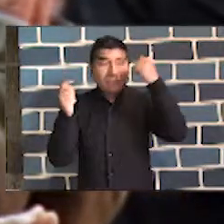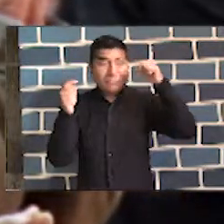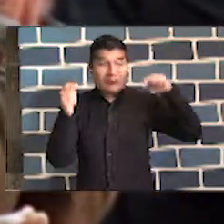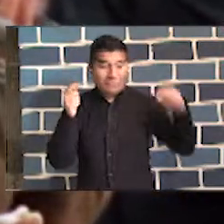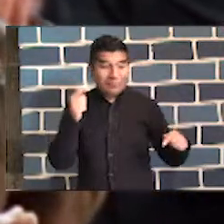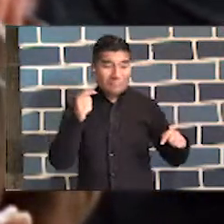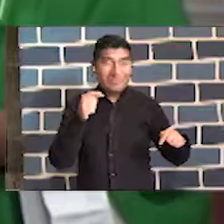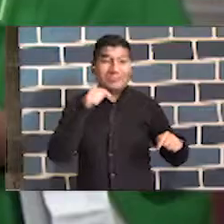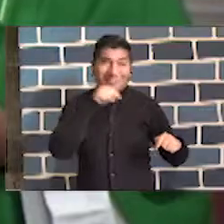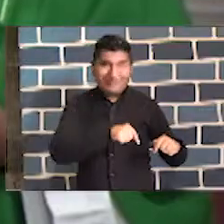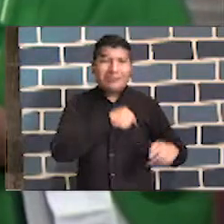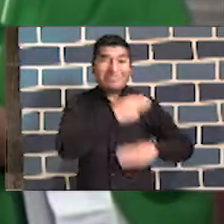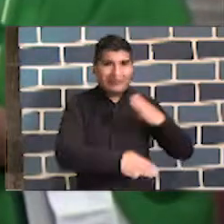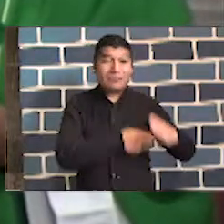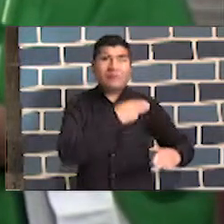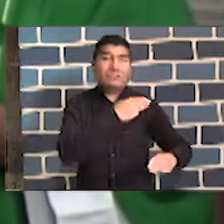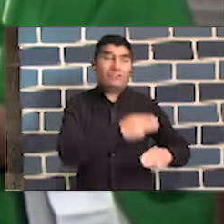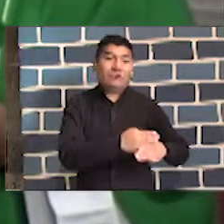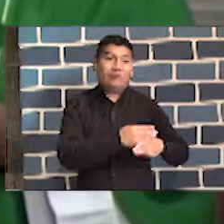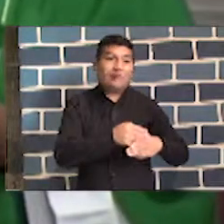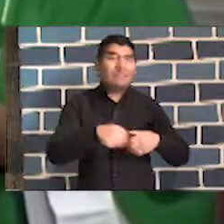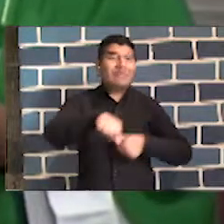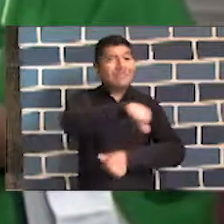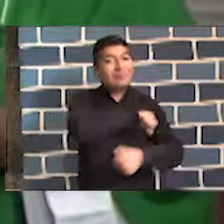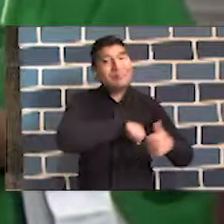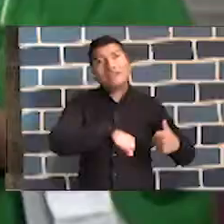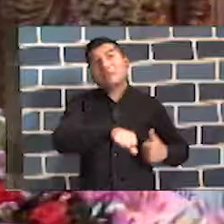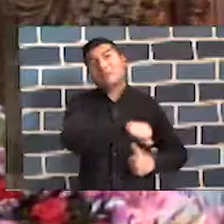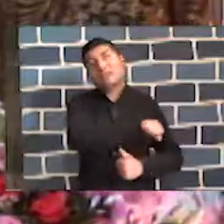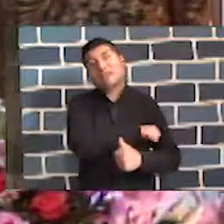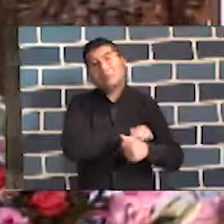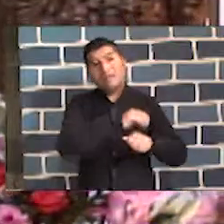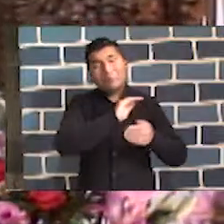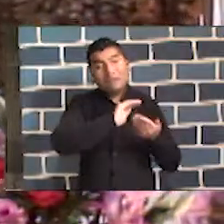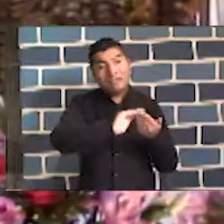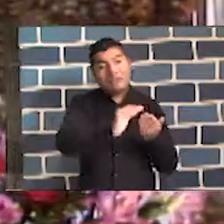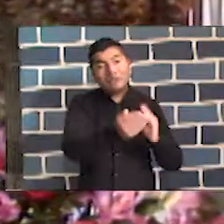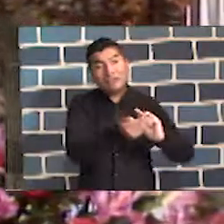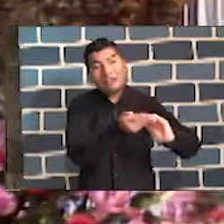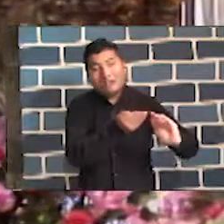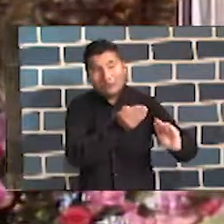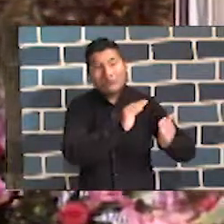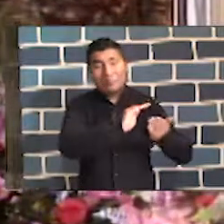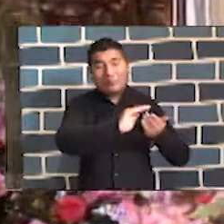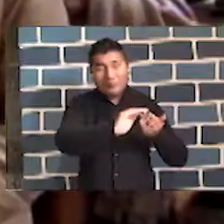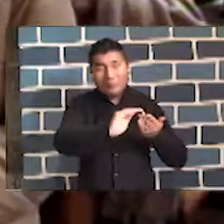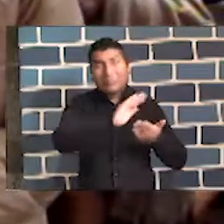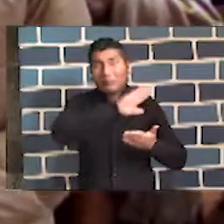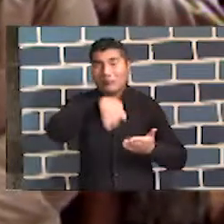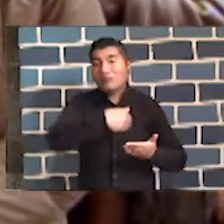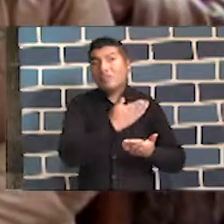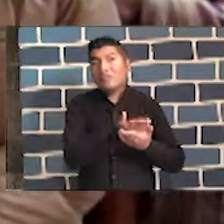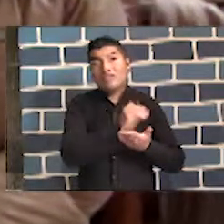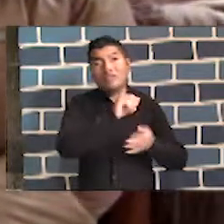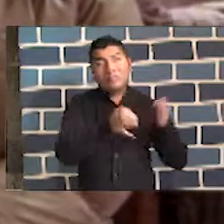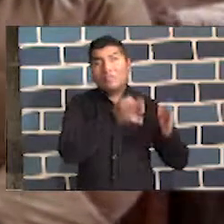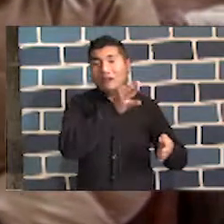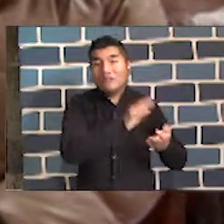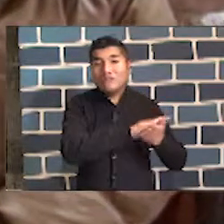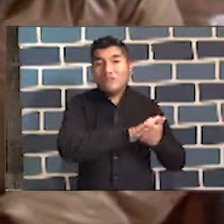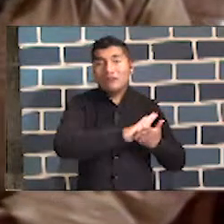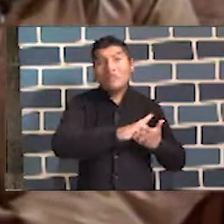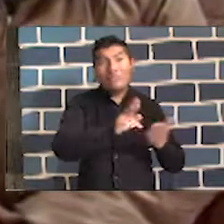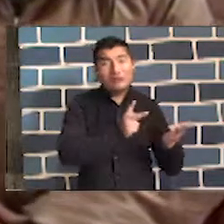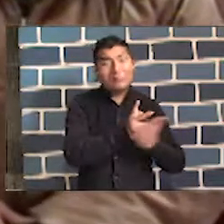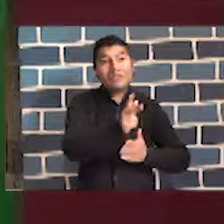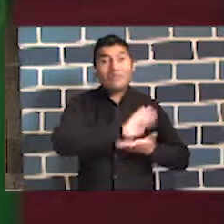vivir aquí, en la tierra, la fraternidad, la reconciliación, el perdón, la justicia, la